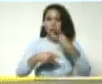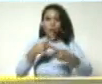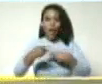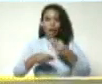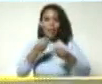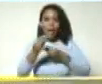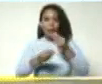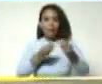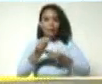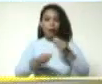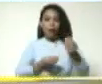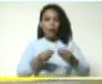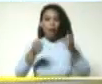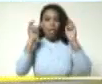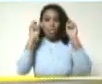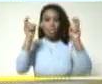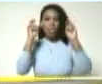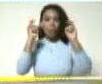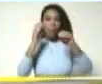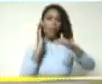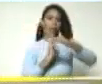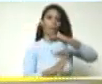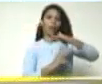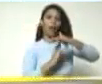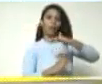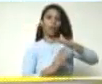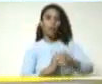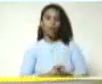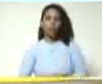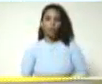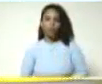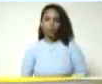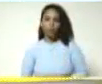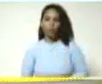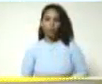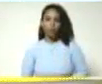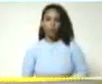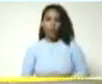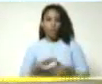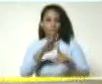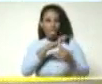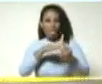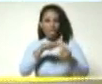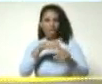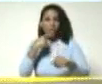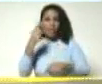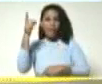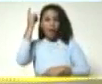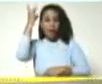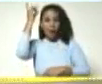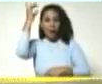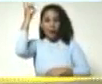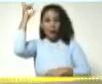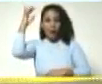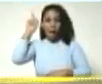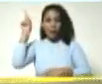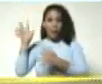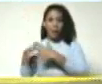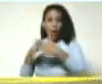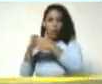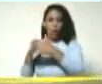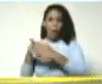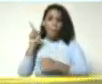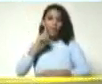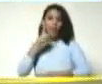instrumentalizar el tema de la migración y criminalizarla como la criminalizan en Estados Unidos y